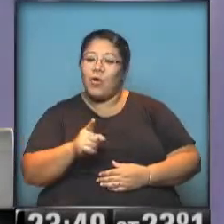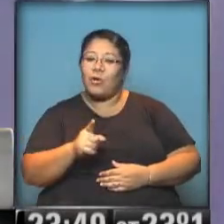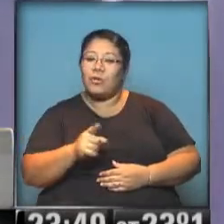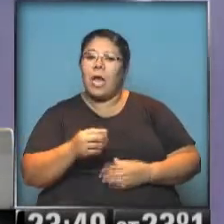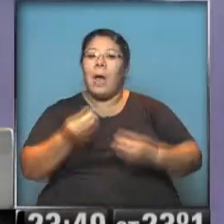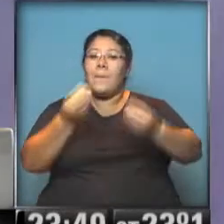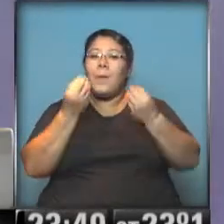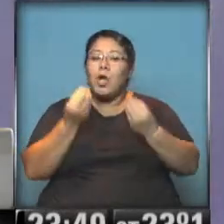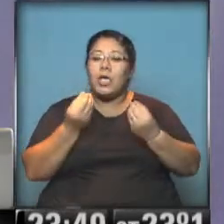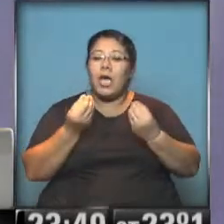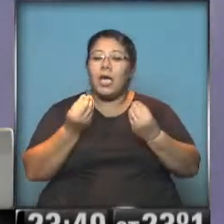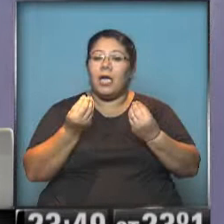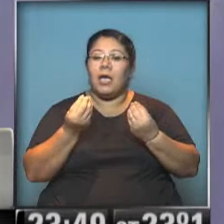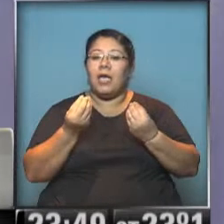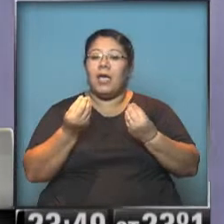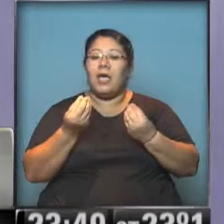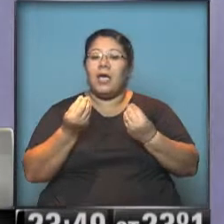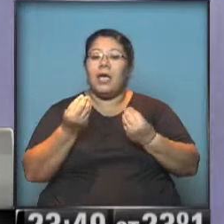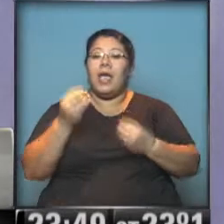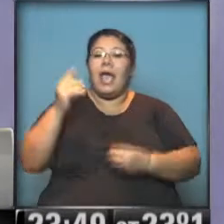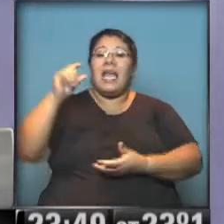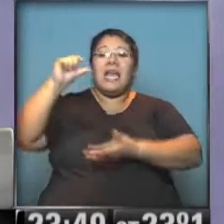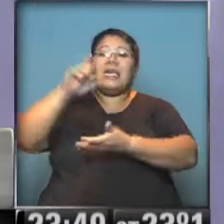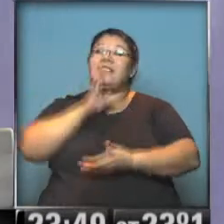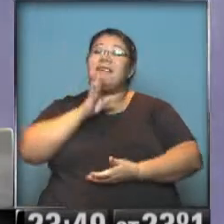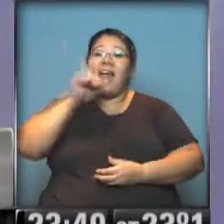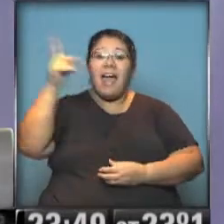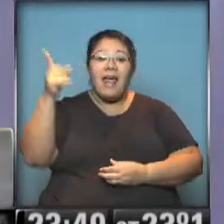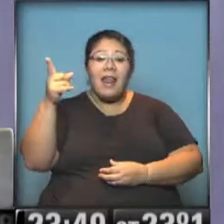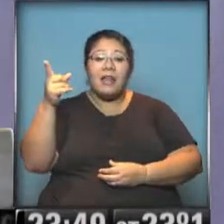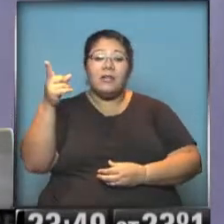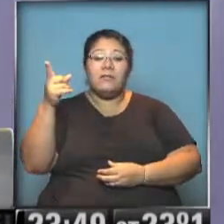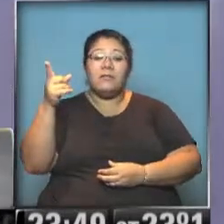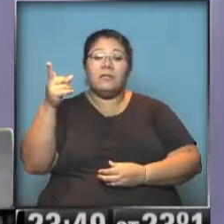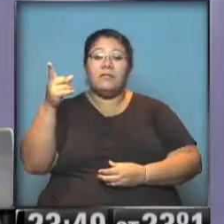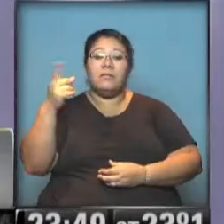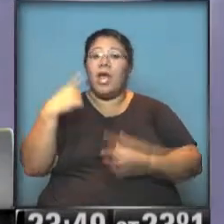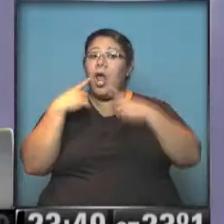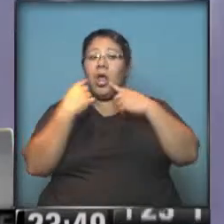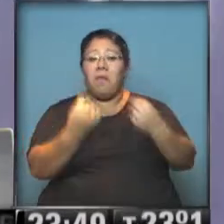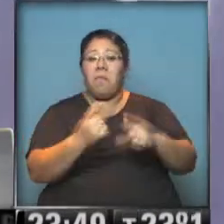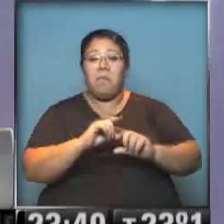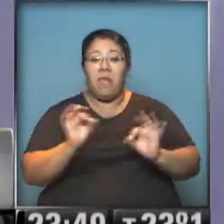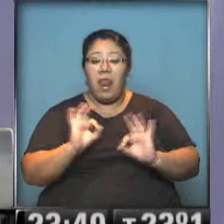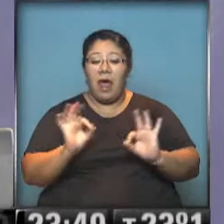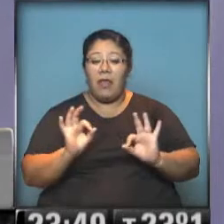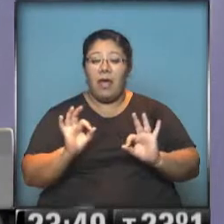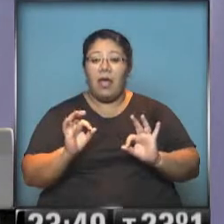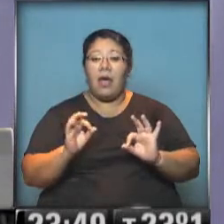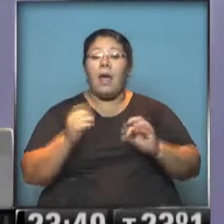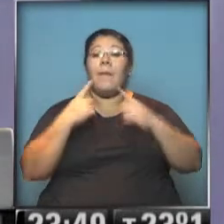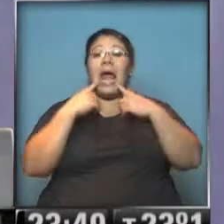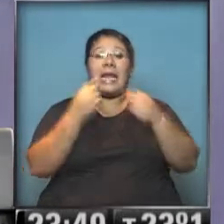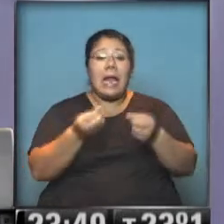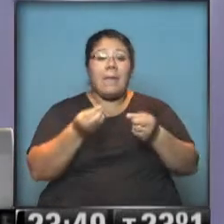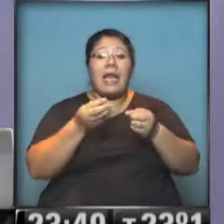qué razón el Estado de Israel no se constituyó en querellante a los efectos de reclamar el